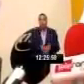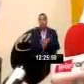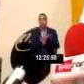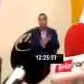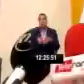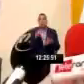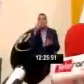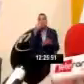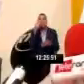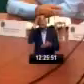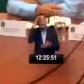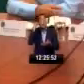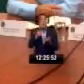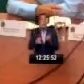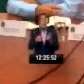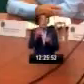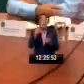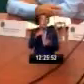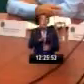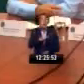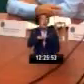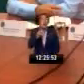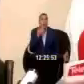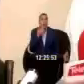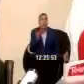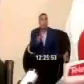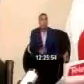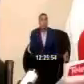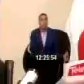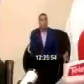o una movilización del por si acaso, digo yo. Walter Villarreal, TC Televisión.